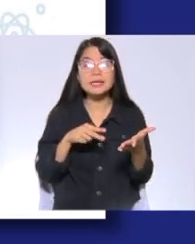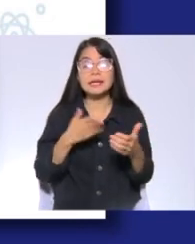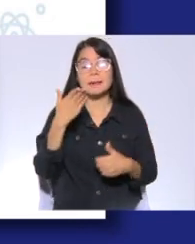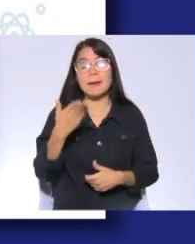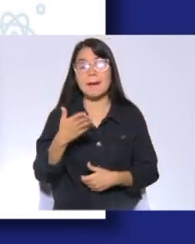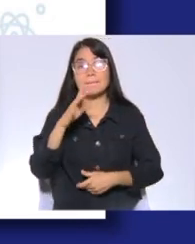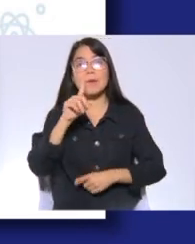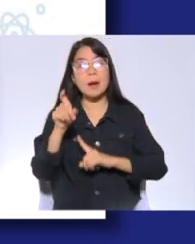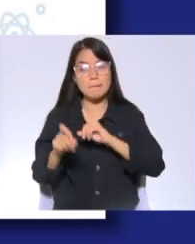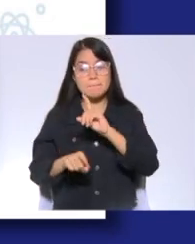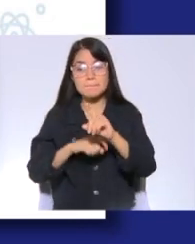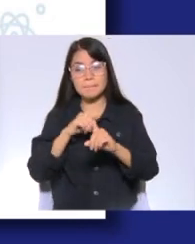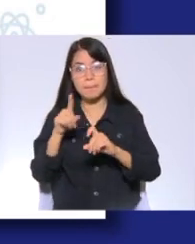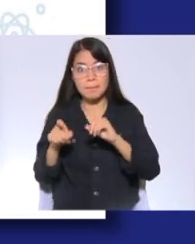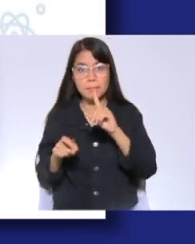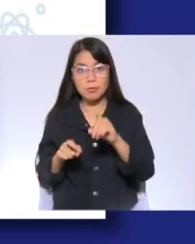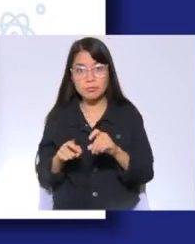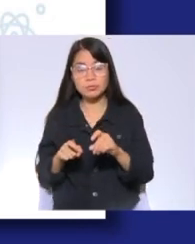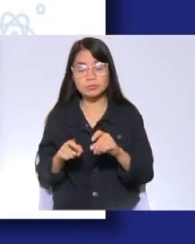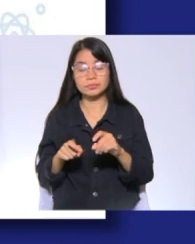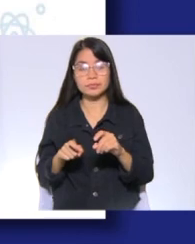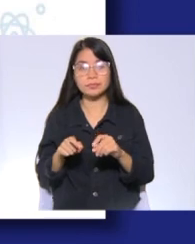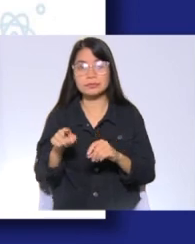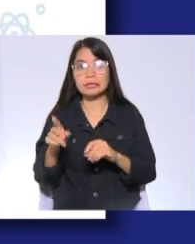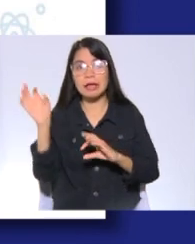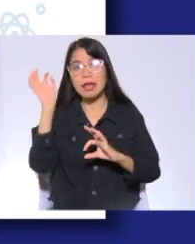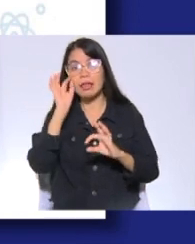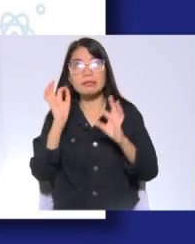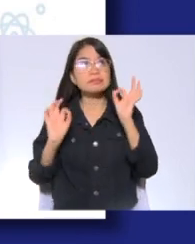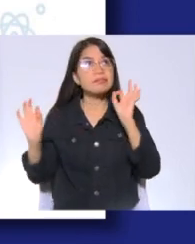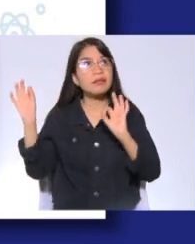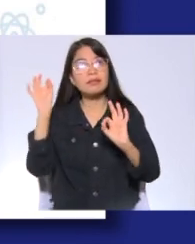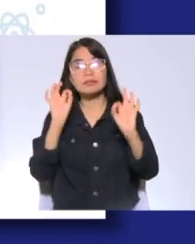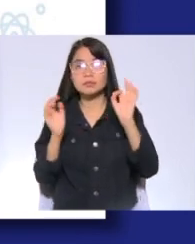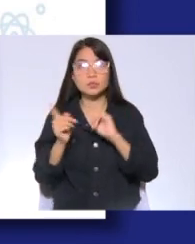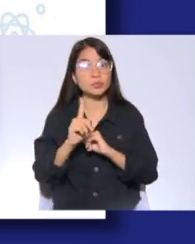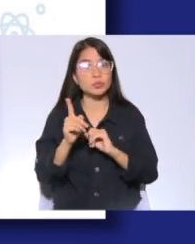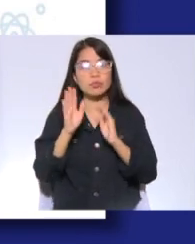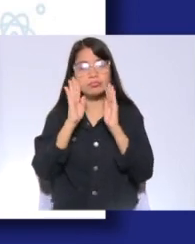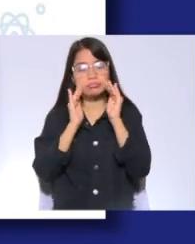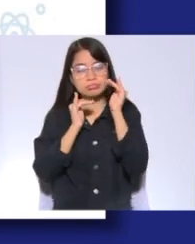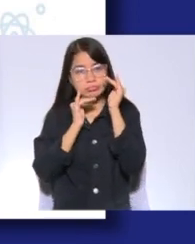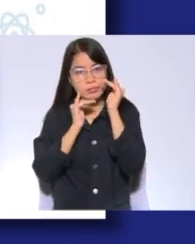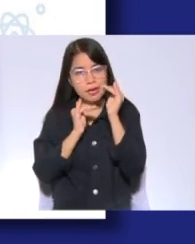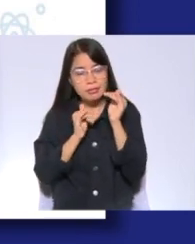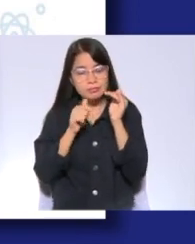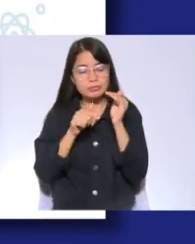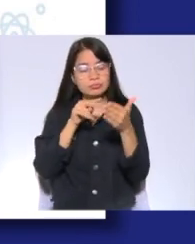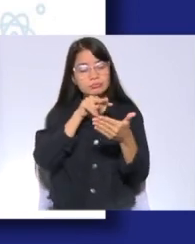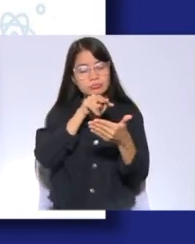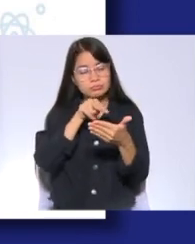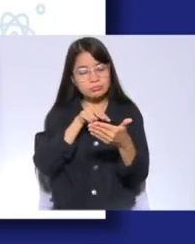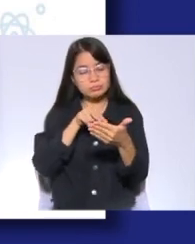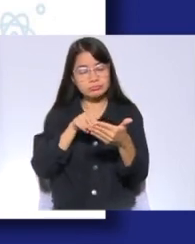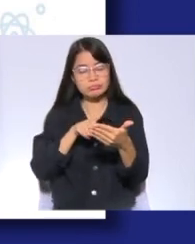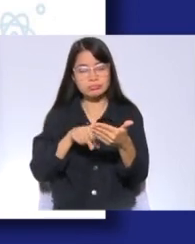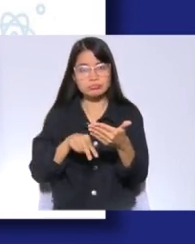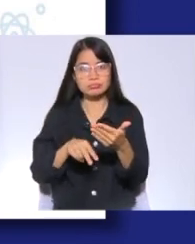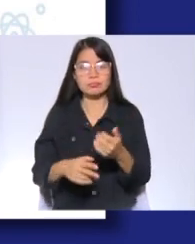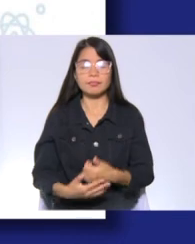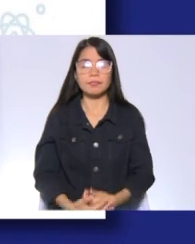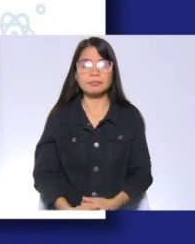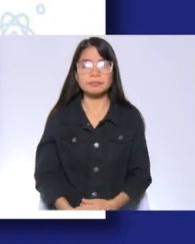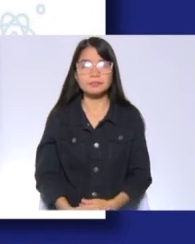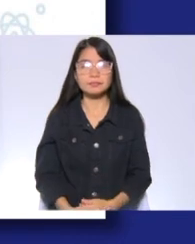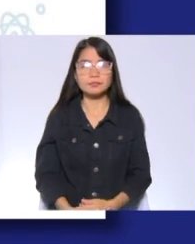nosotros debemos entonces evitar la distracción para que su concentración sea mayor y pueda comprender lo que está leyendo. Trabajar siempre desde la